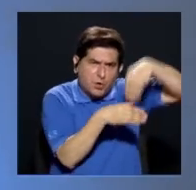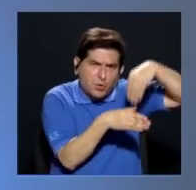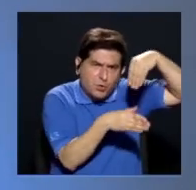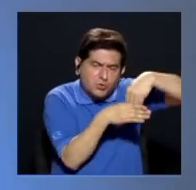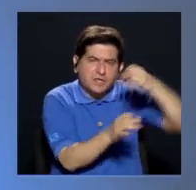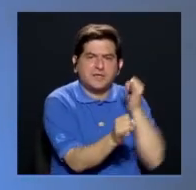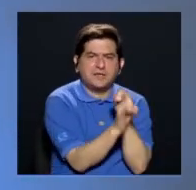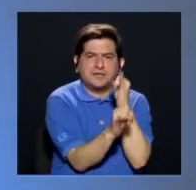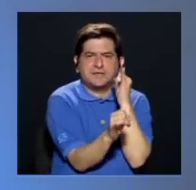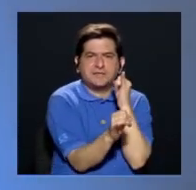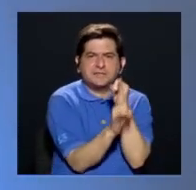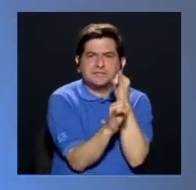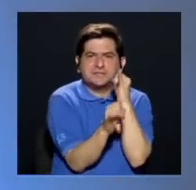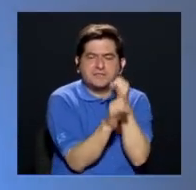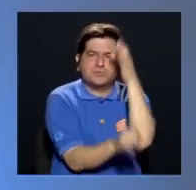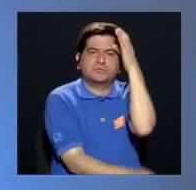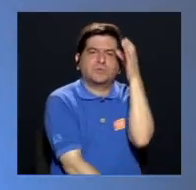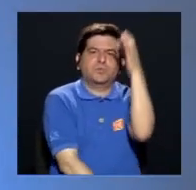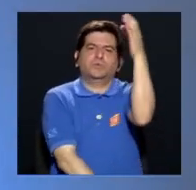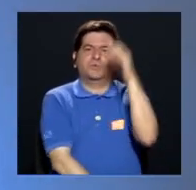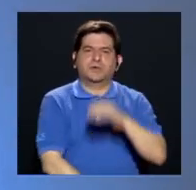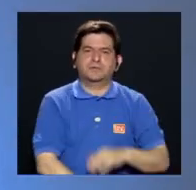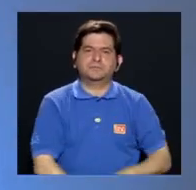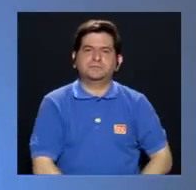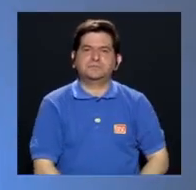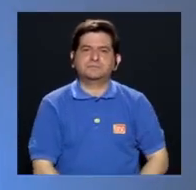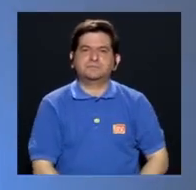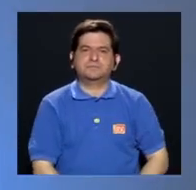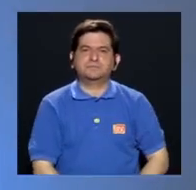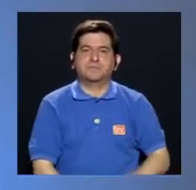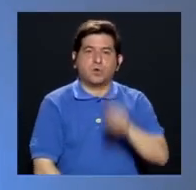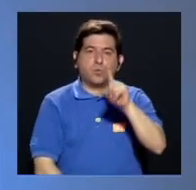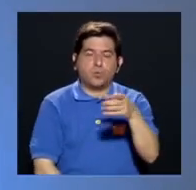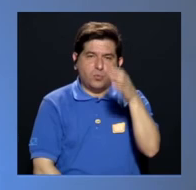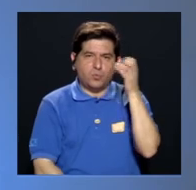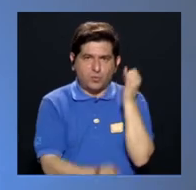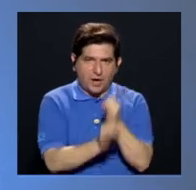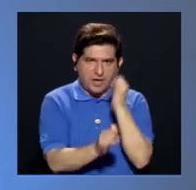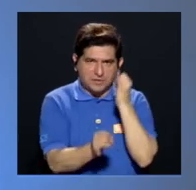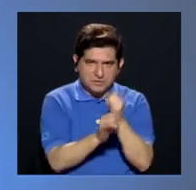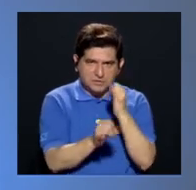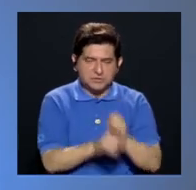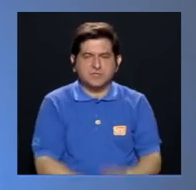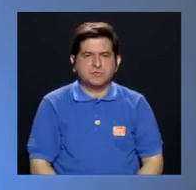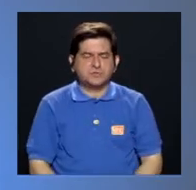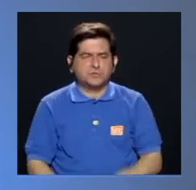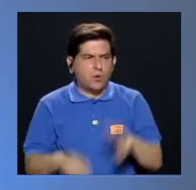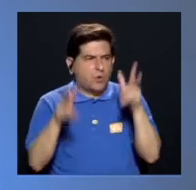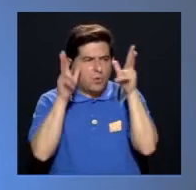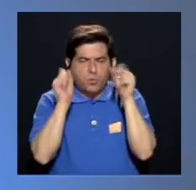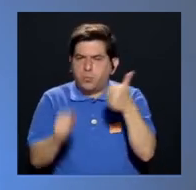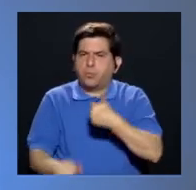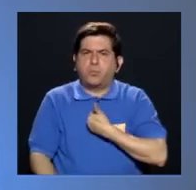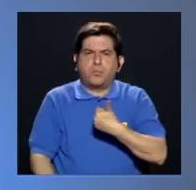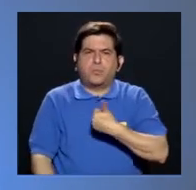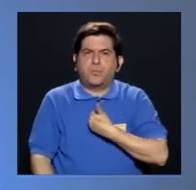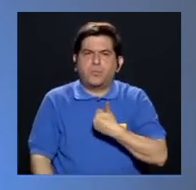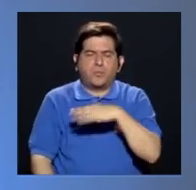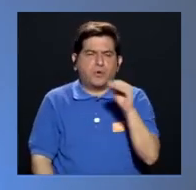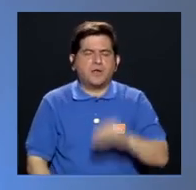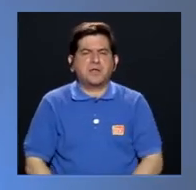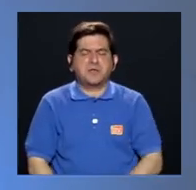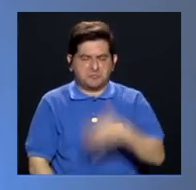de una institución cultural, una institución que se percibe a sí misma y